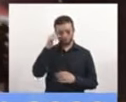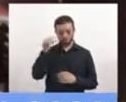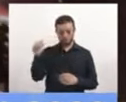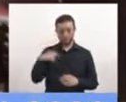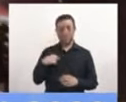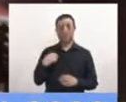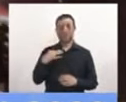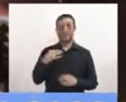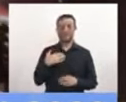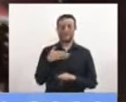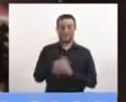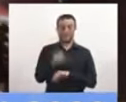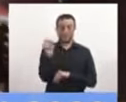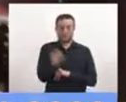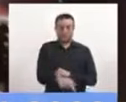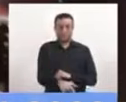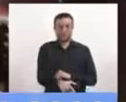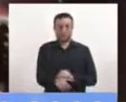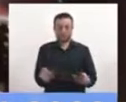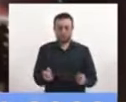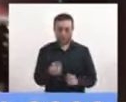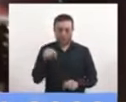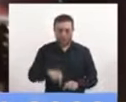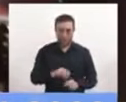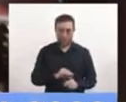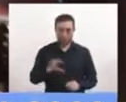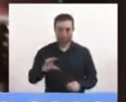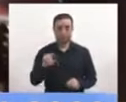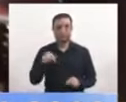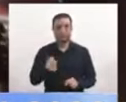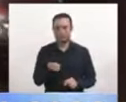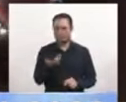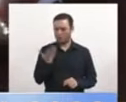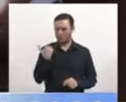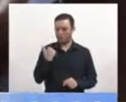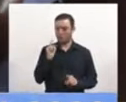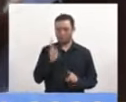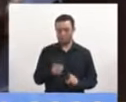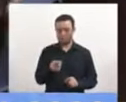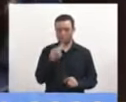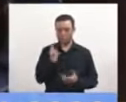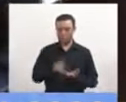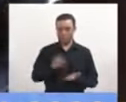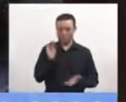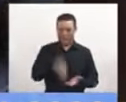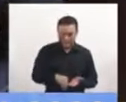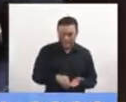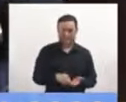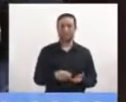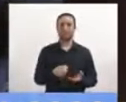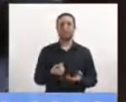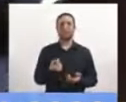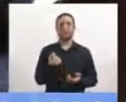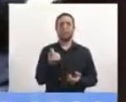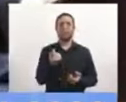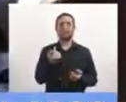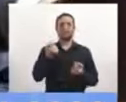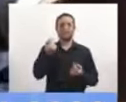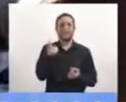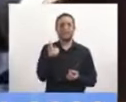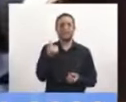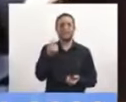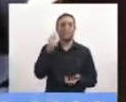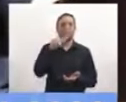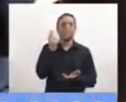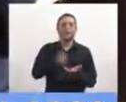ingresos brutos. Hace poco subimos bienes personales. Hace poco pusimos un impuesto solidario, ¿sí?, pagado